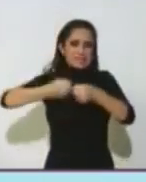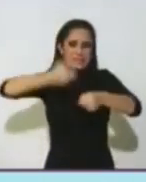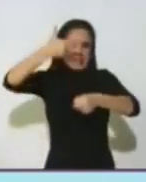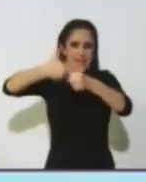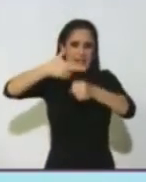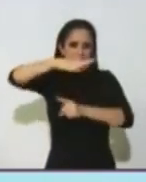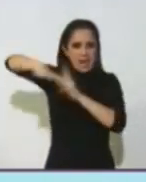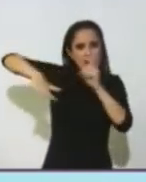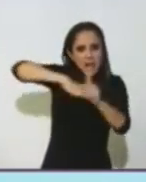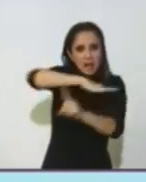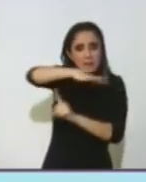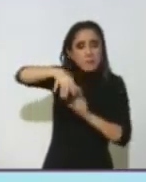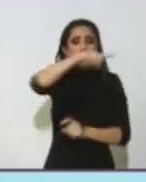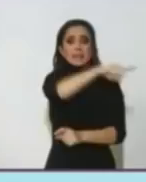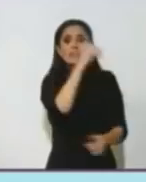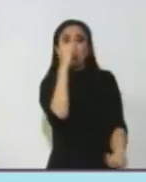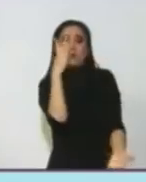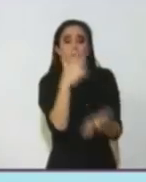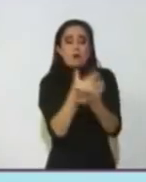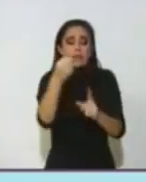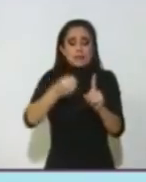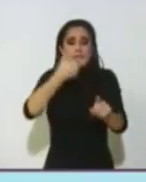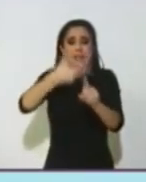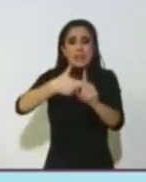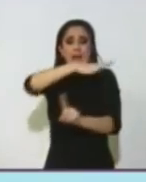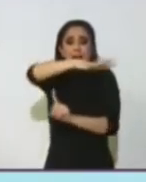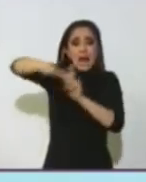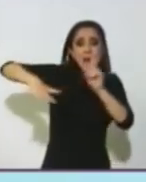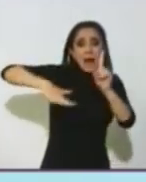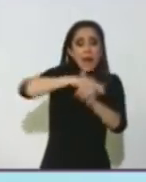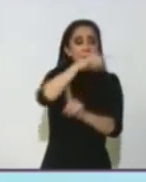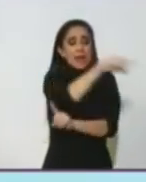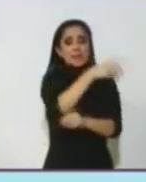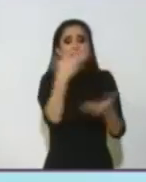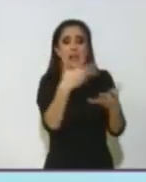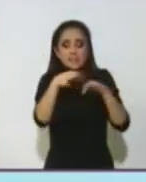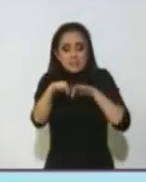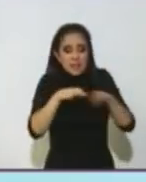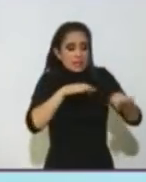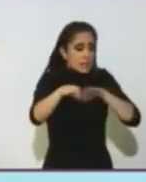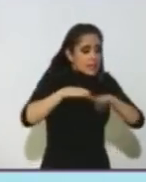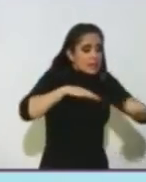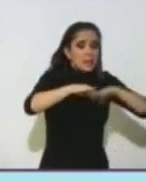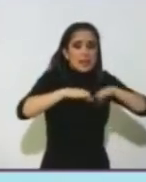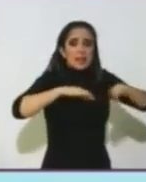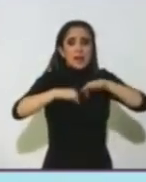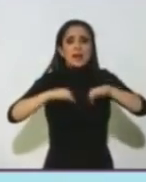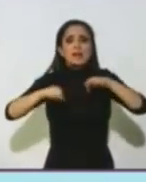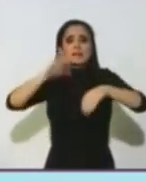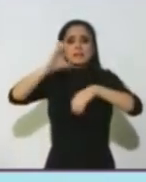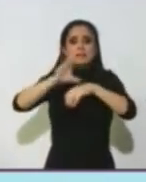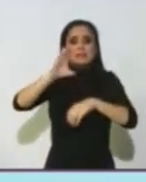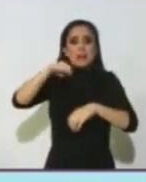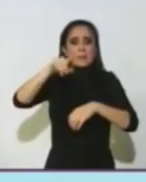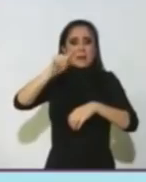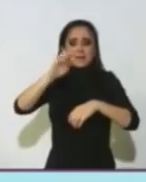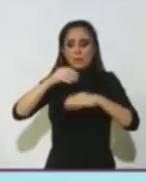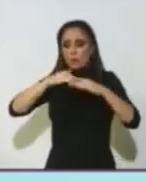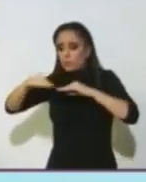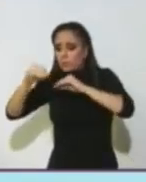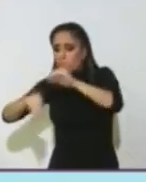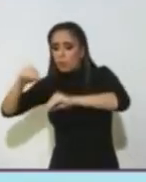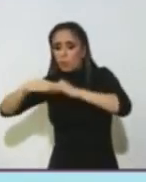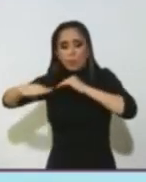ambiente fue la única secretaria del medio ambiente en el mundo que se dedico a llenar de cemento la ciudad mientras la ciudad necesitaba